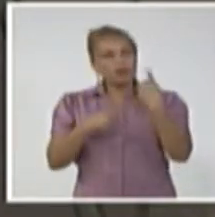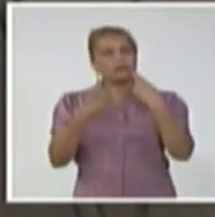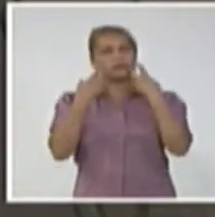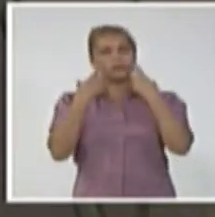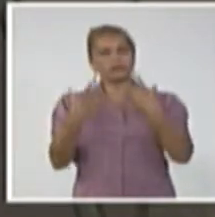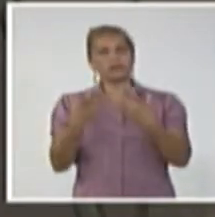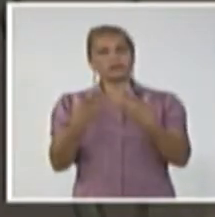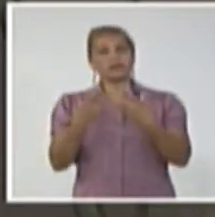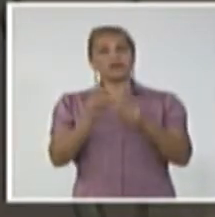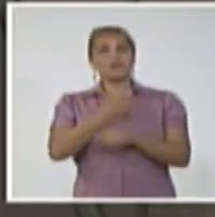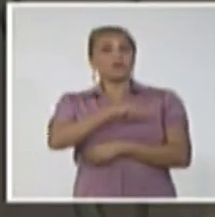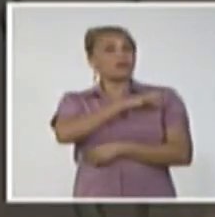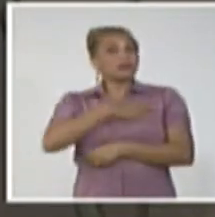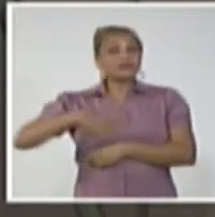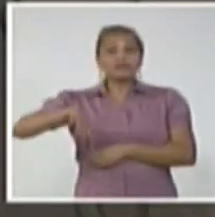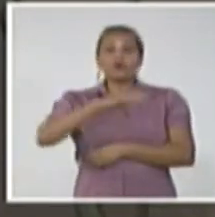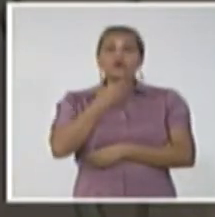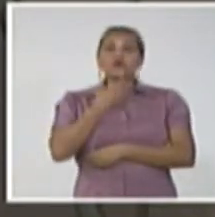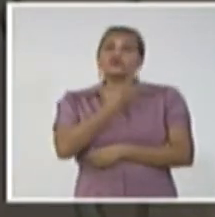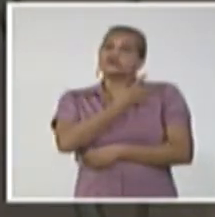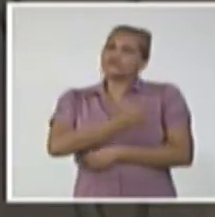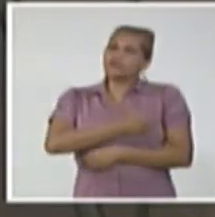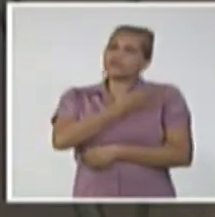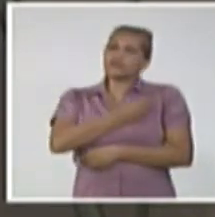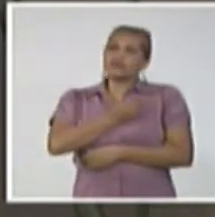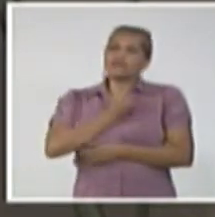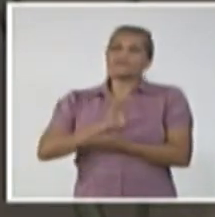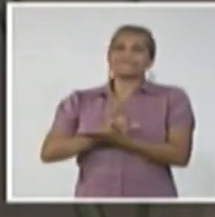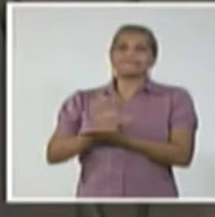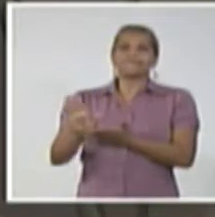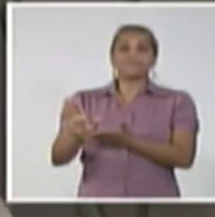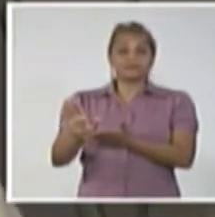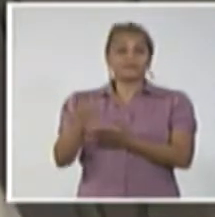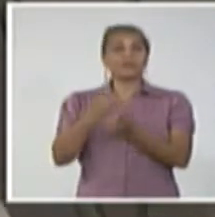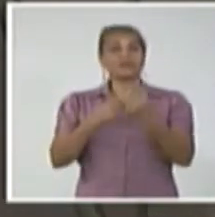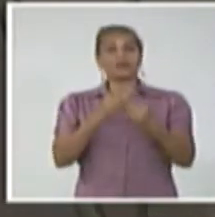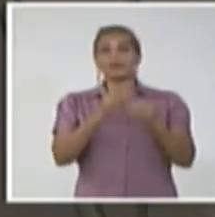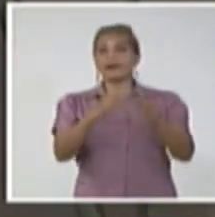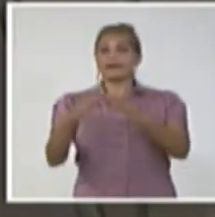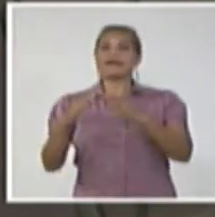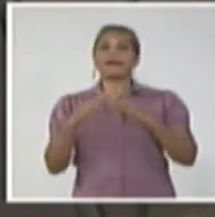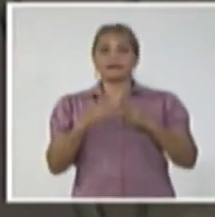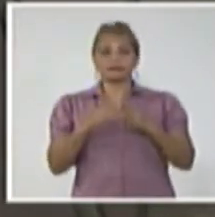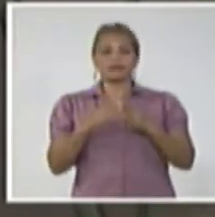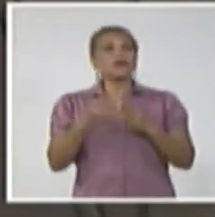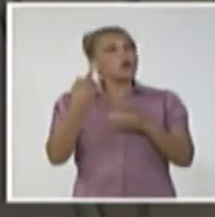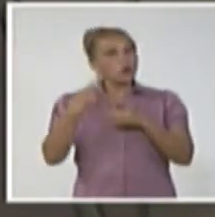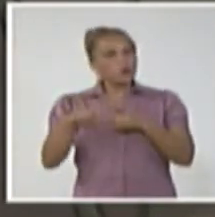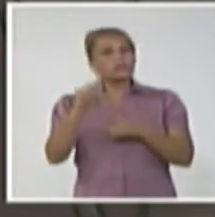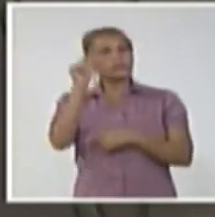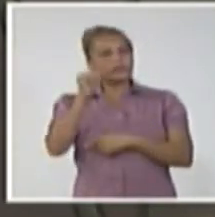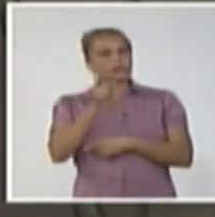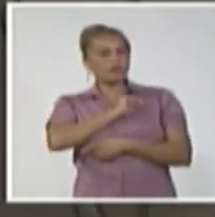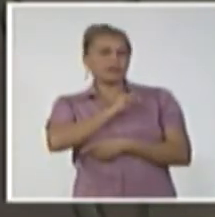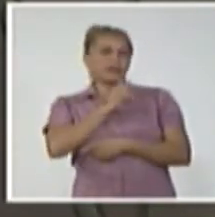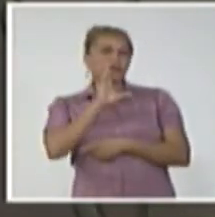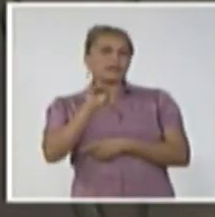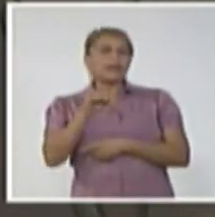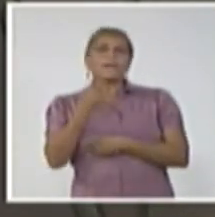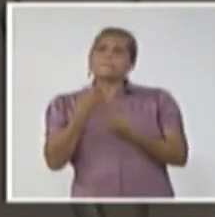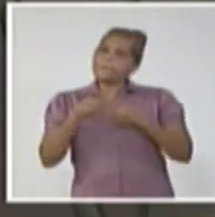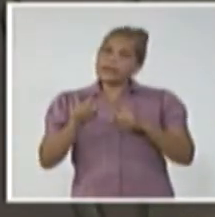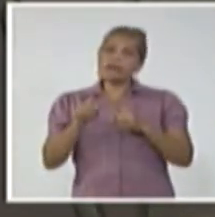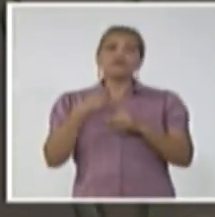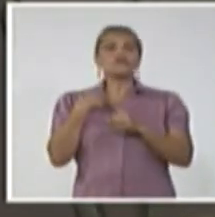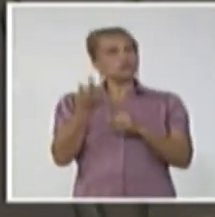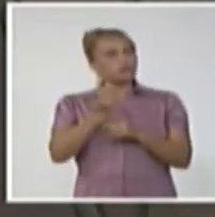nuestra población sufre muchas discriminaciones en muchos espacios y claro que hay otras personas que tienen que hablar y yo quiero dejarlo solo en